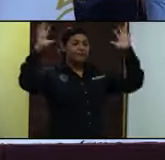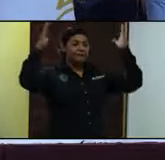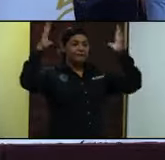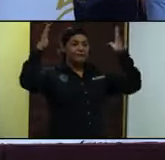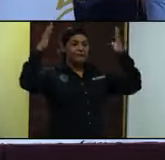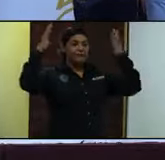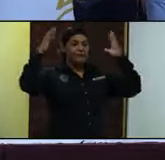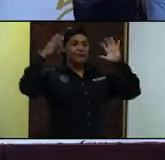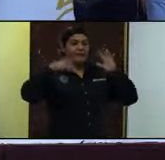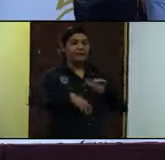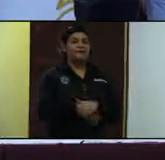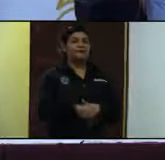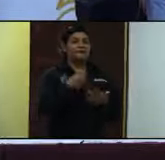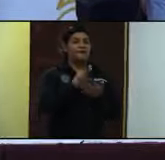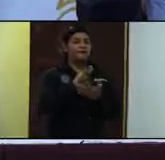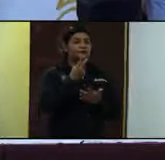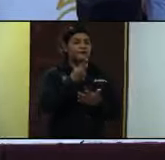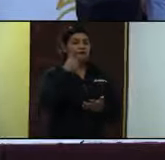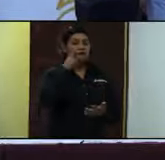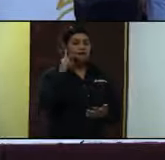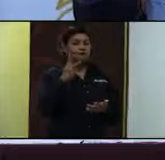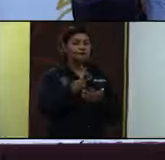Ahí está el trofeo.